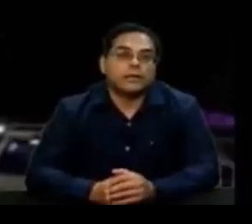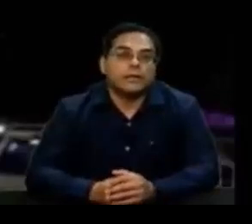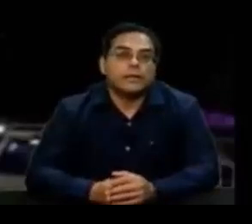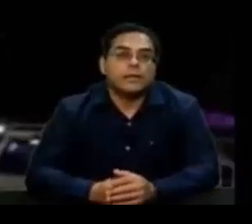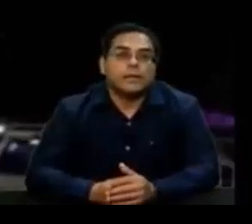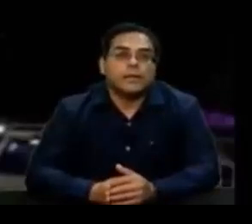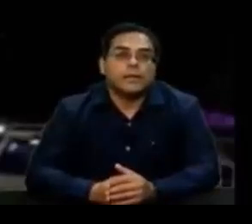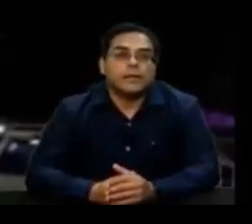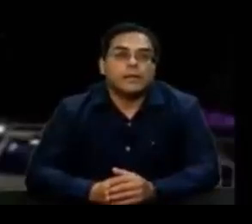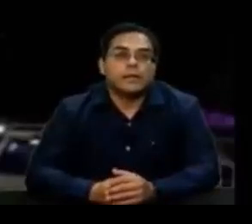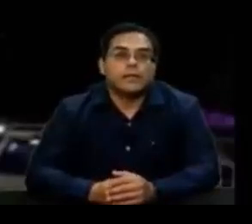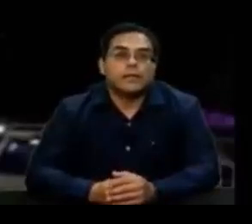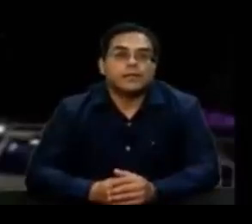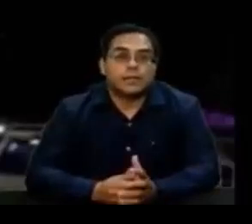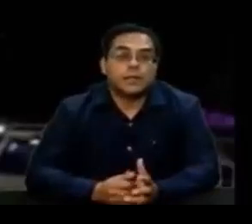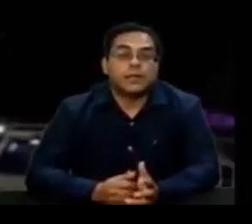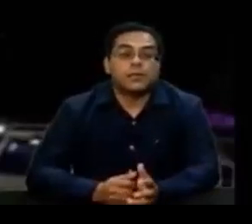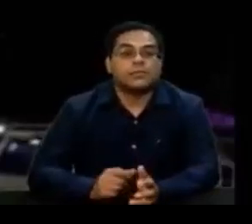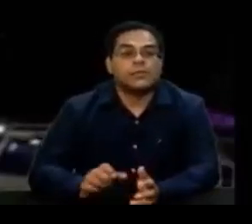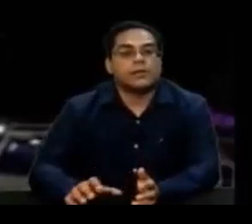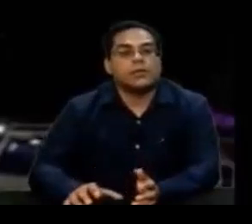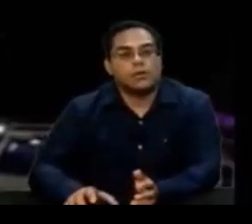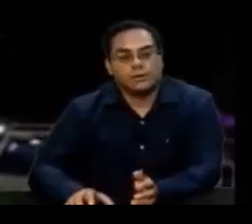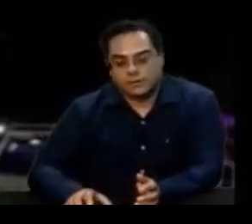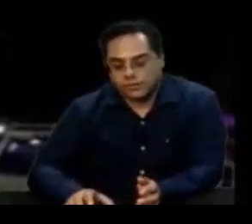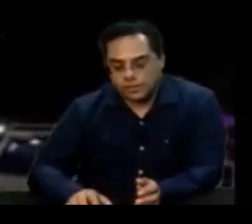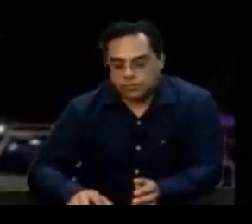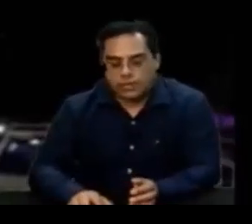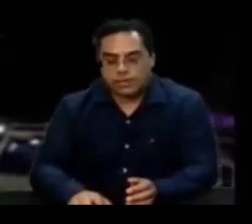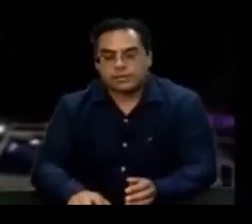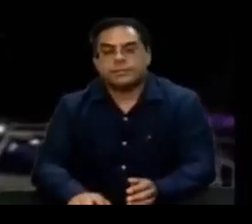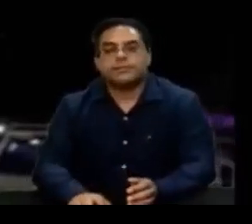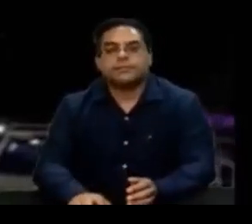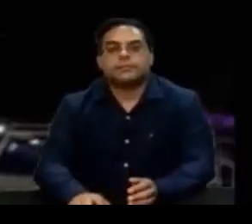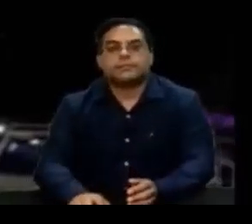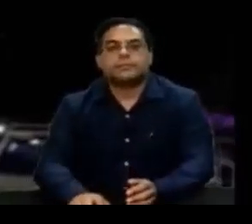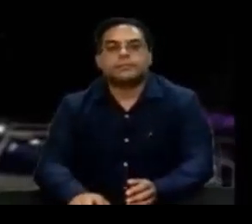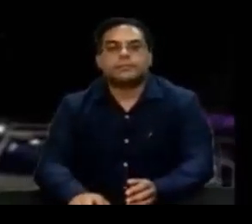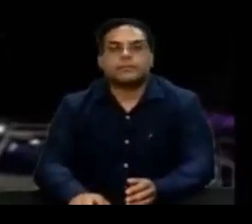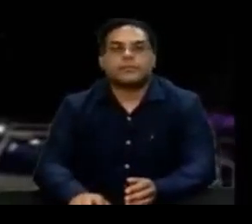lagrimales. Las pterigoides pueden o no estar fracturadas.